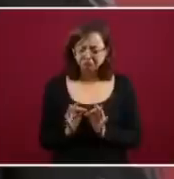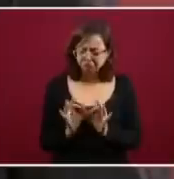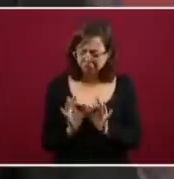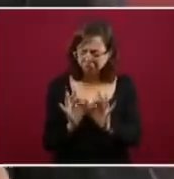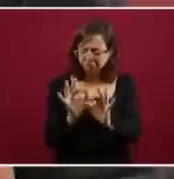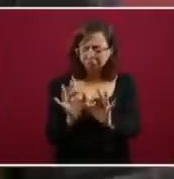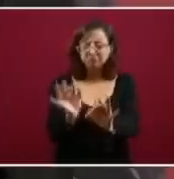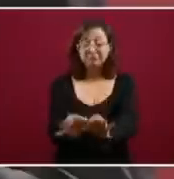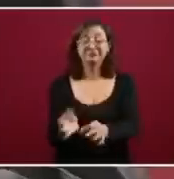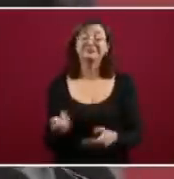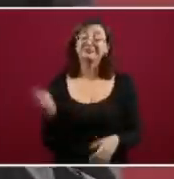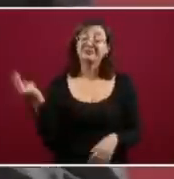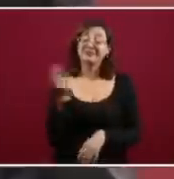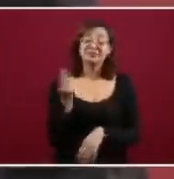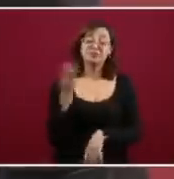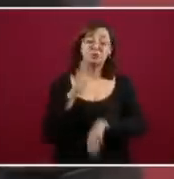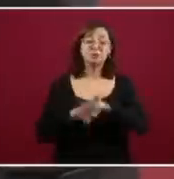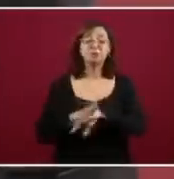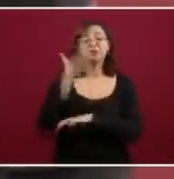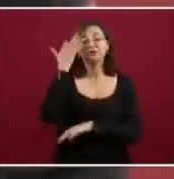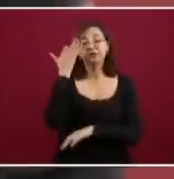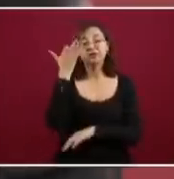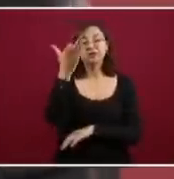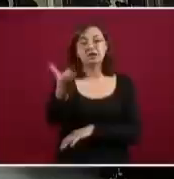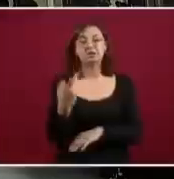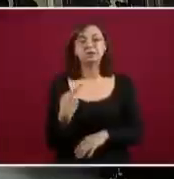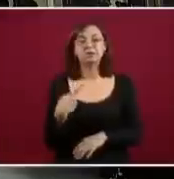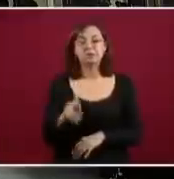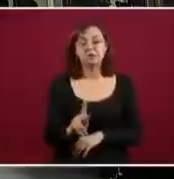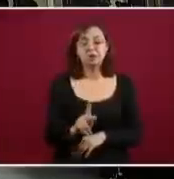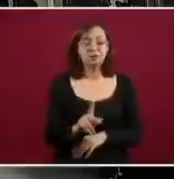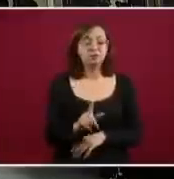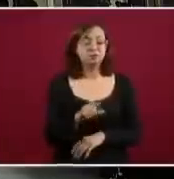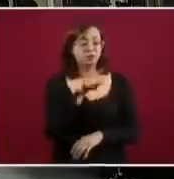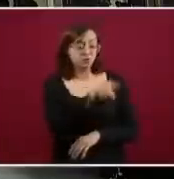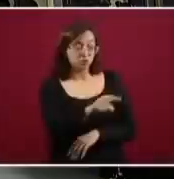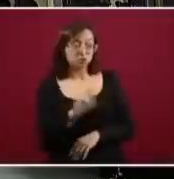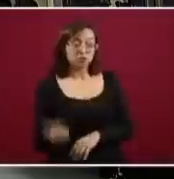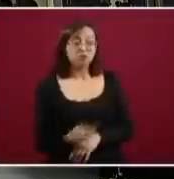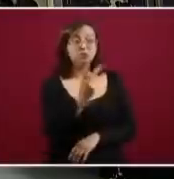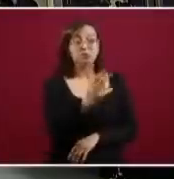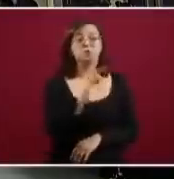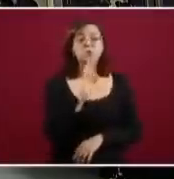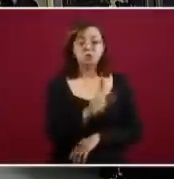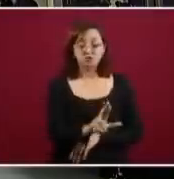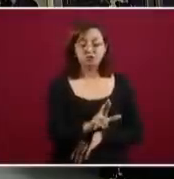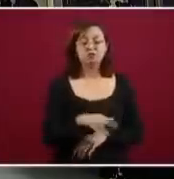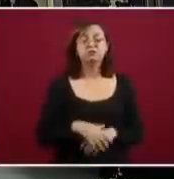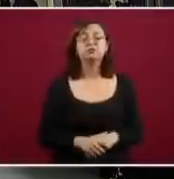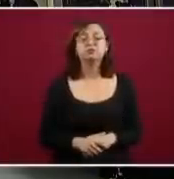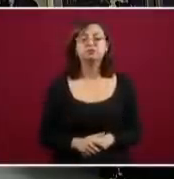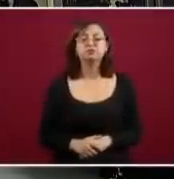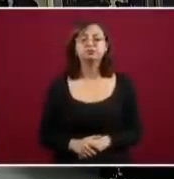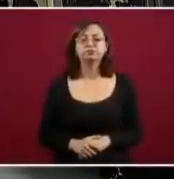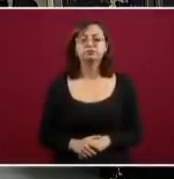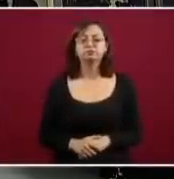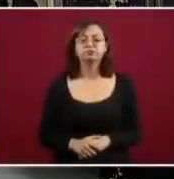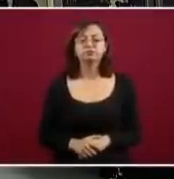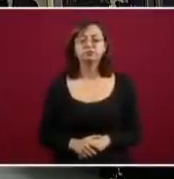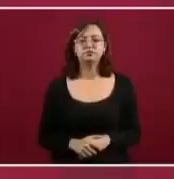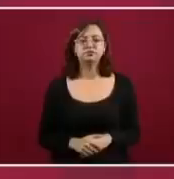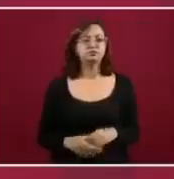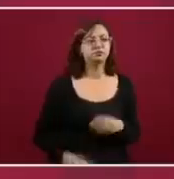necesitamos un poco más de tiempo pero a tu pregunta también respetar a los